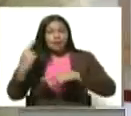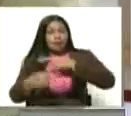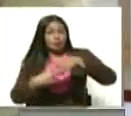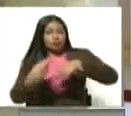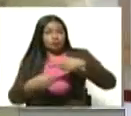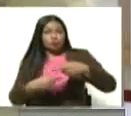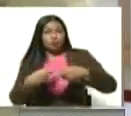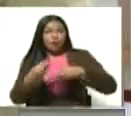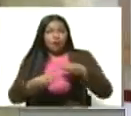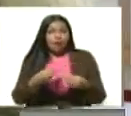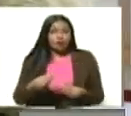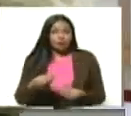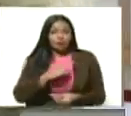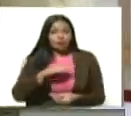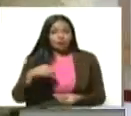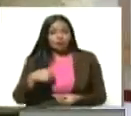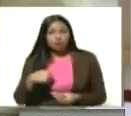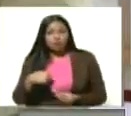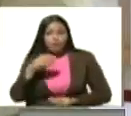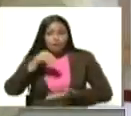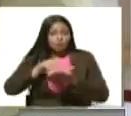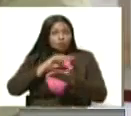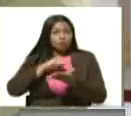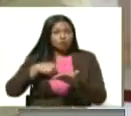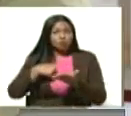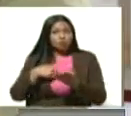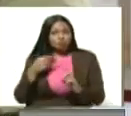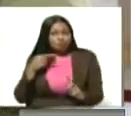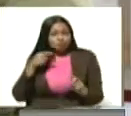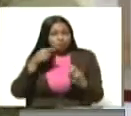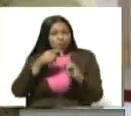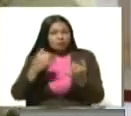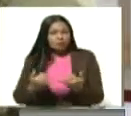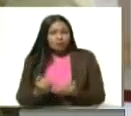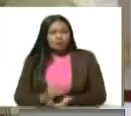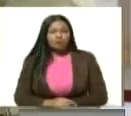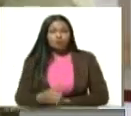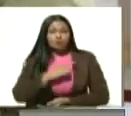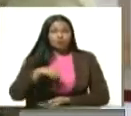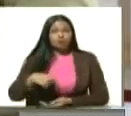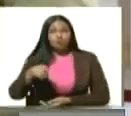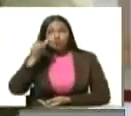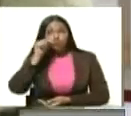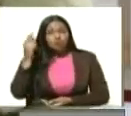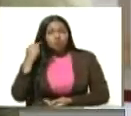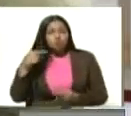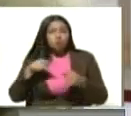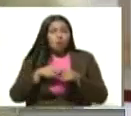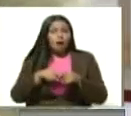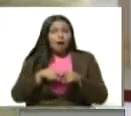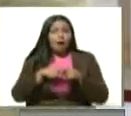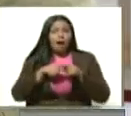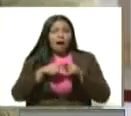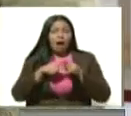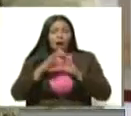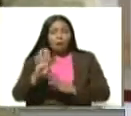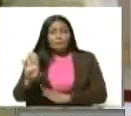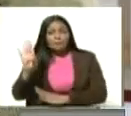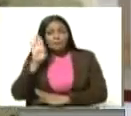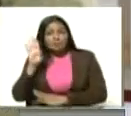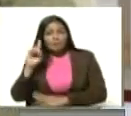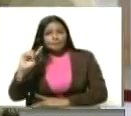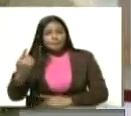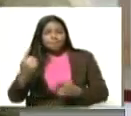revolución nos ha puesto en el camino. Nosotras y nosotros somos ciudadanas y ciudadanos comprometidos,